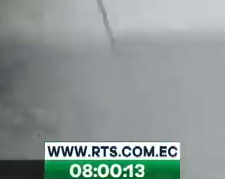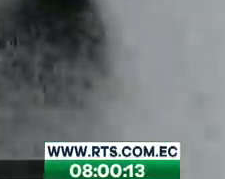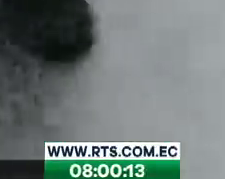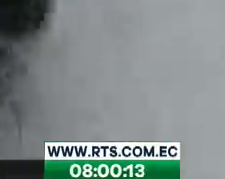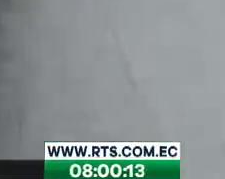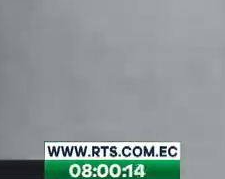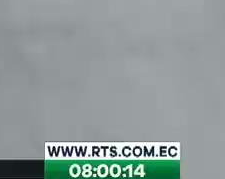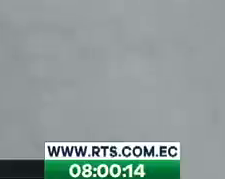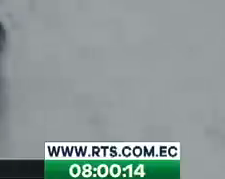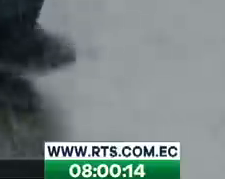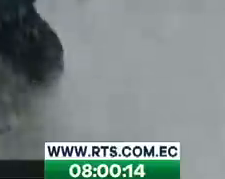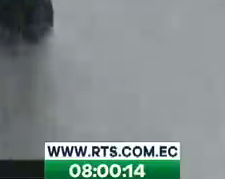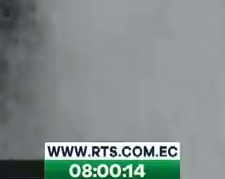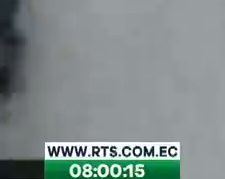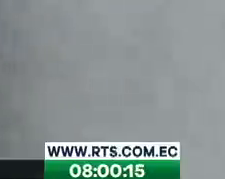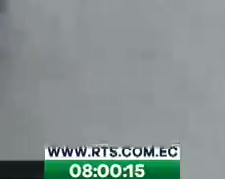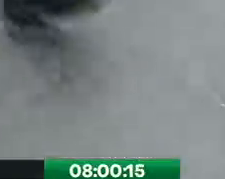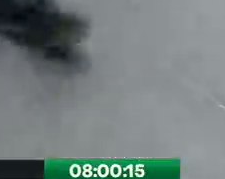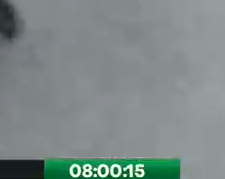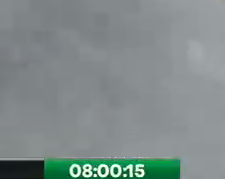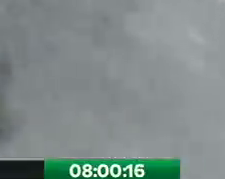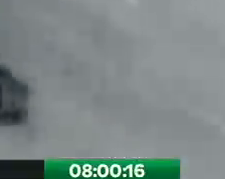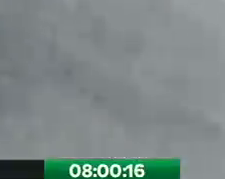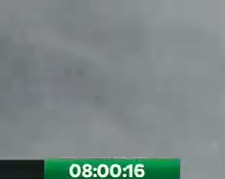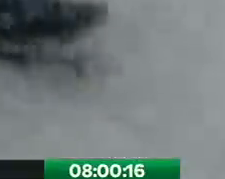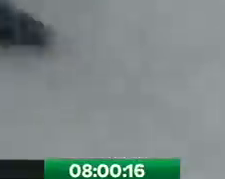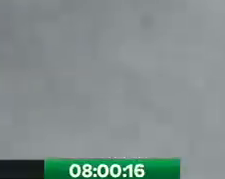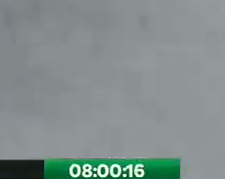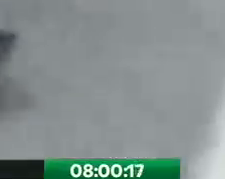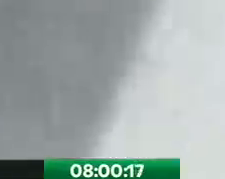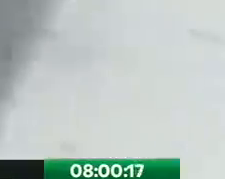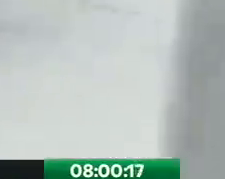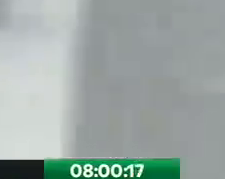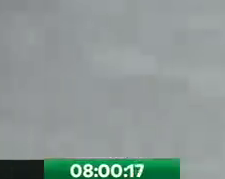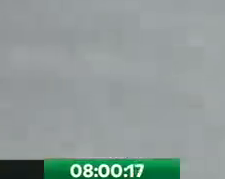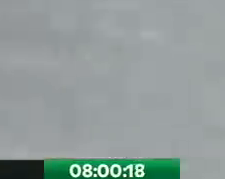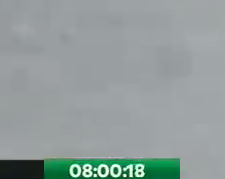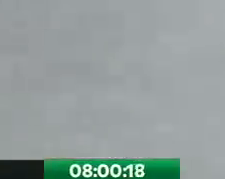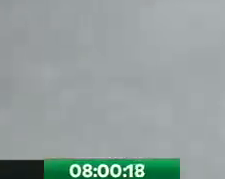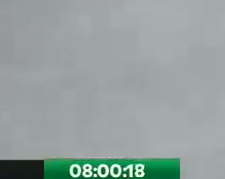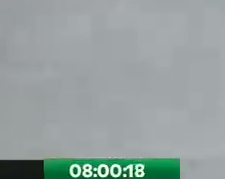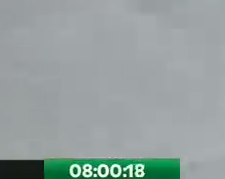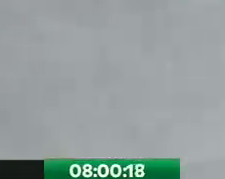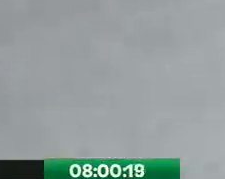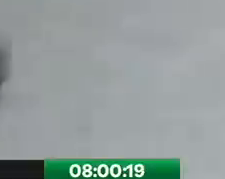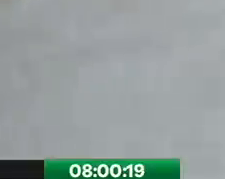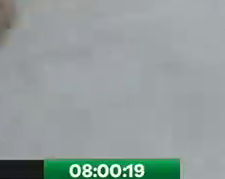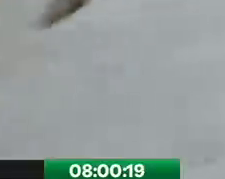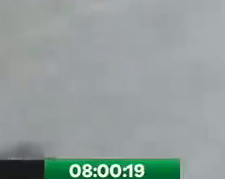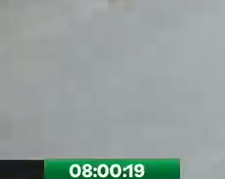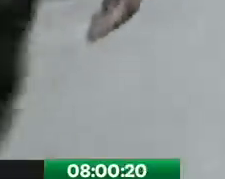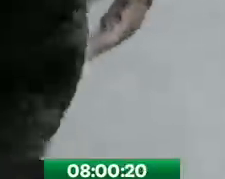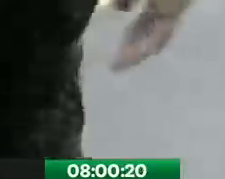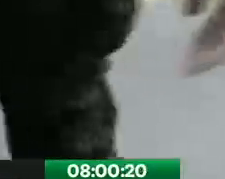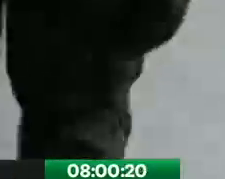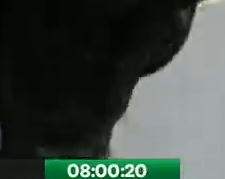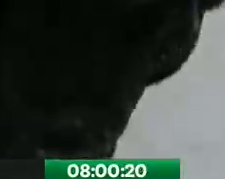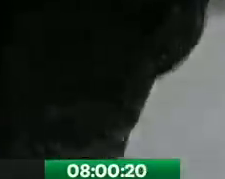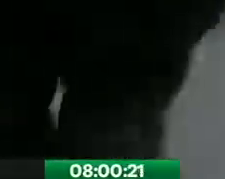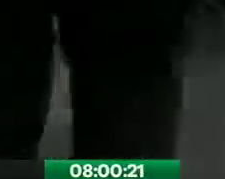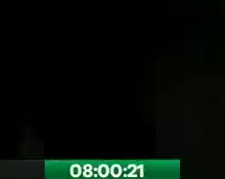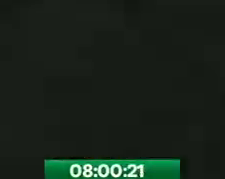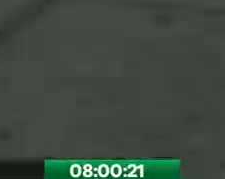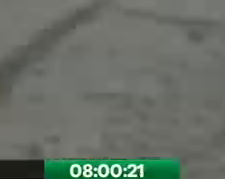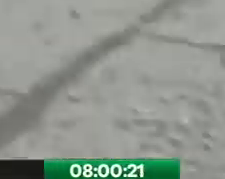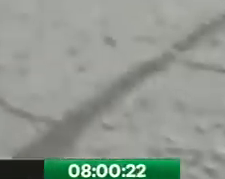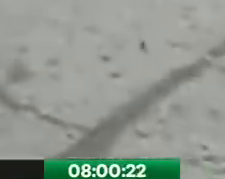un padre está acusado de violar a su hija menor de edad en el cantón durán según la fiscalía el hombre podría enfrentar la máxima pena de 22